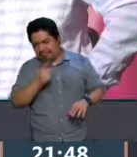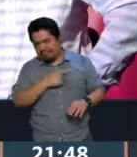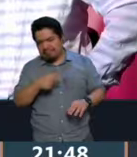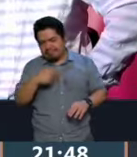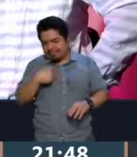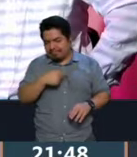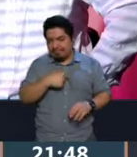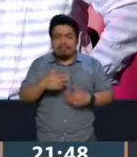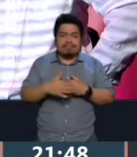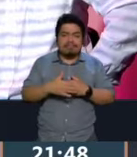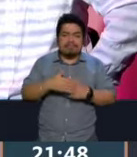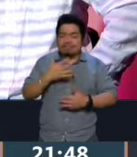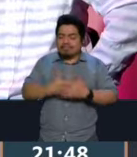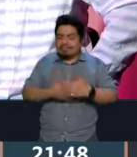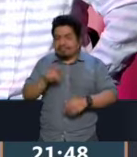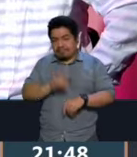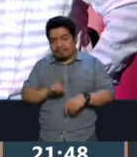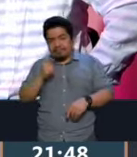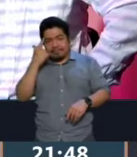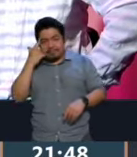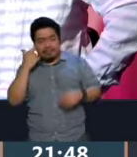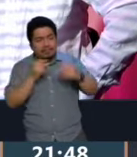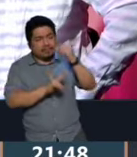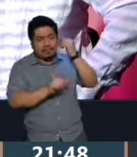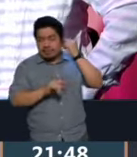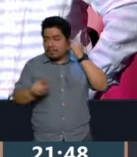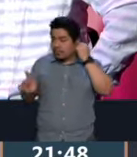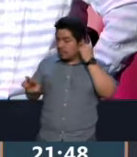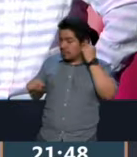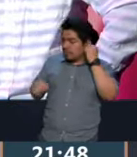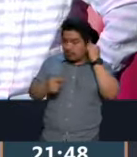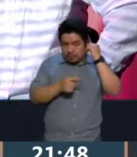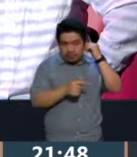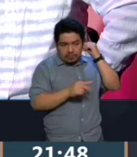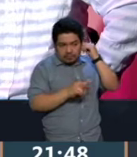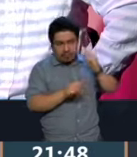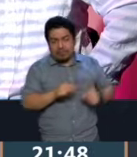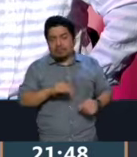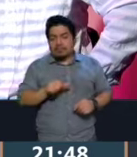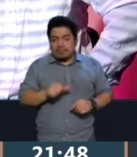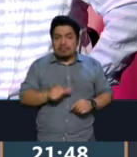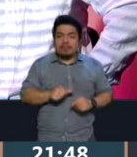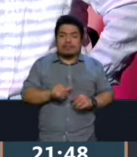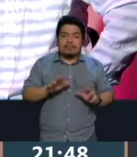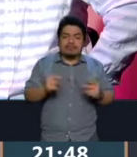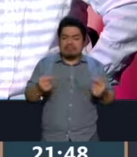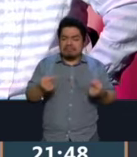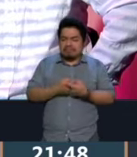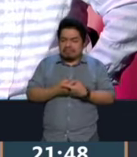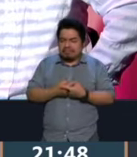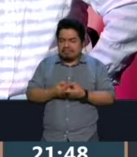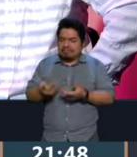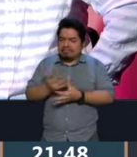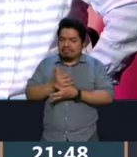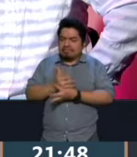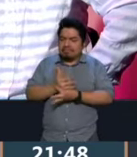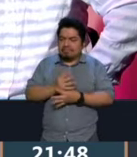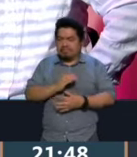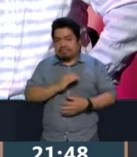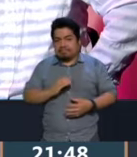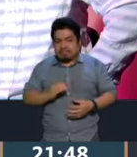de nosotros los siguientes 15 días. Vania, Luis. Sí, aquí podemos ver una contradicción que está diciendo que su